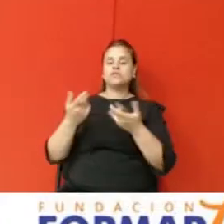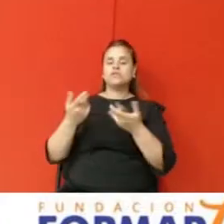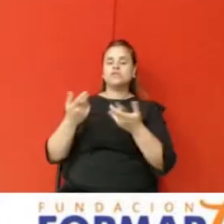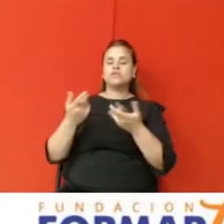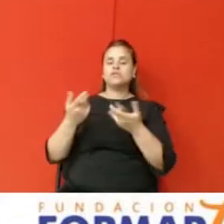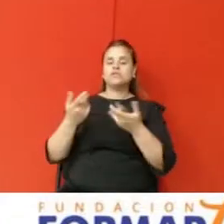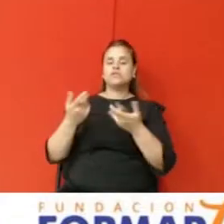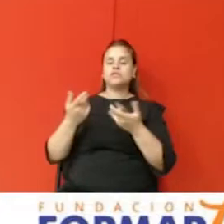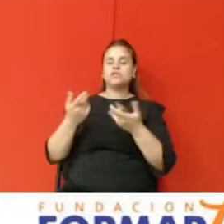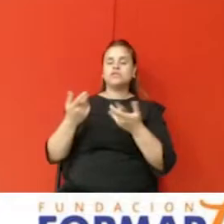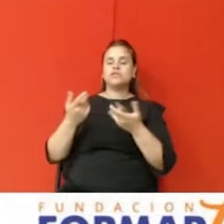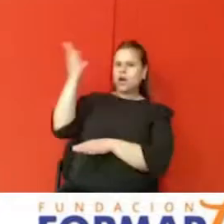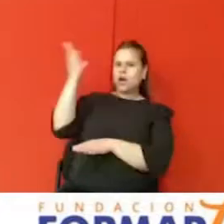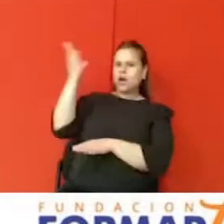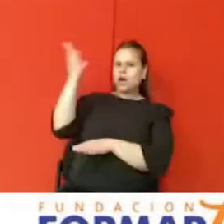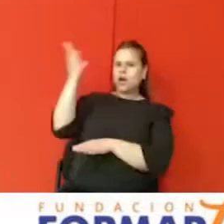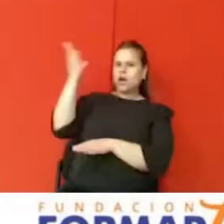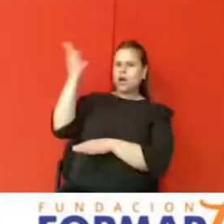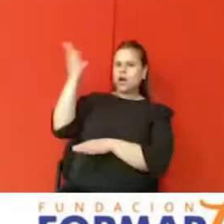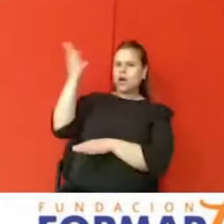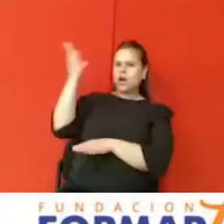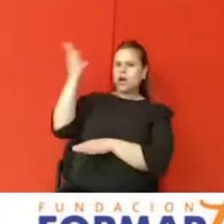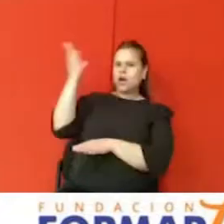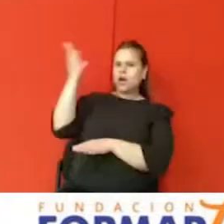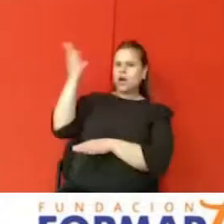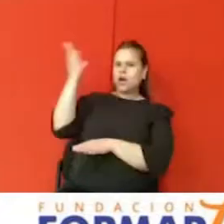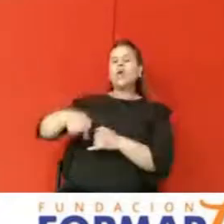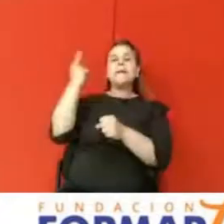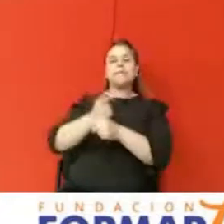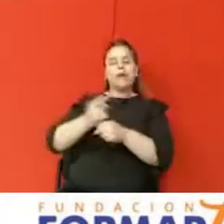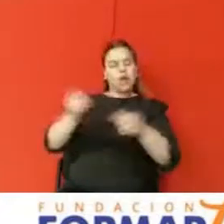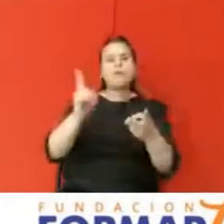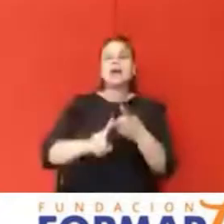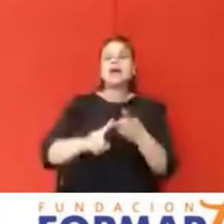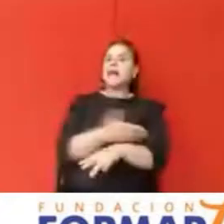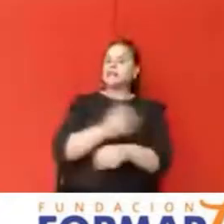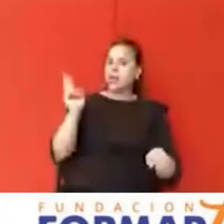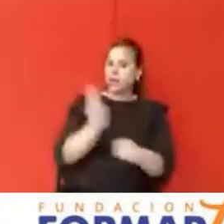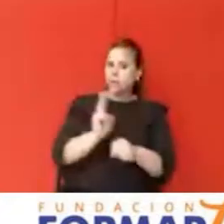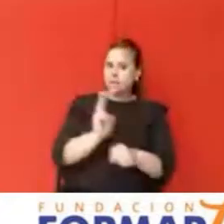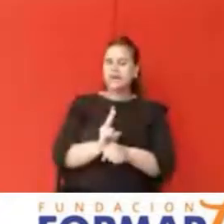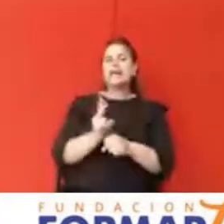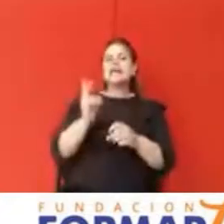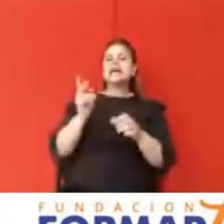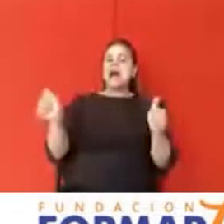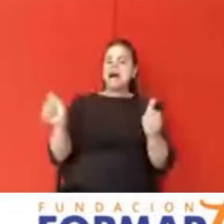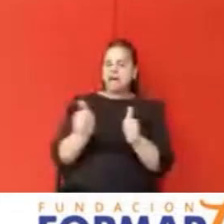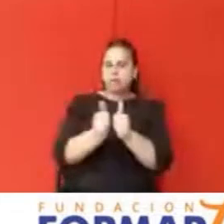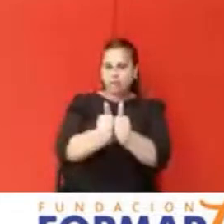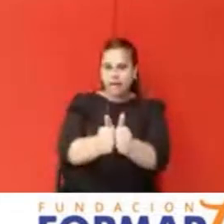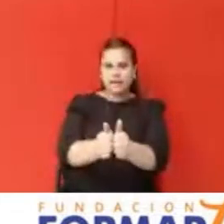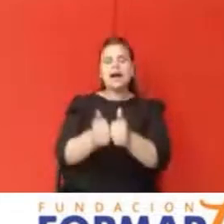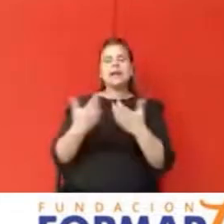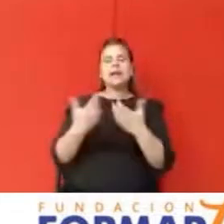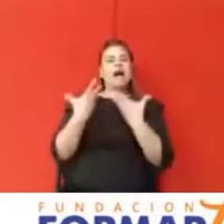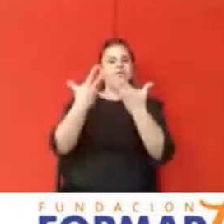acá, promover, prevenir, recuperar, rehabilitar y acompañar a los pacientes de